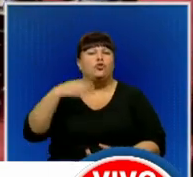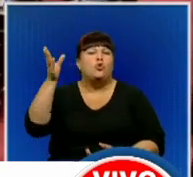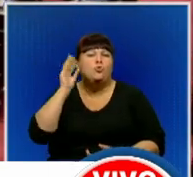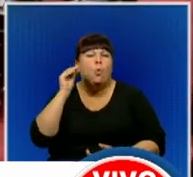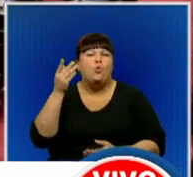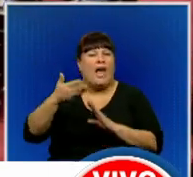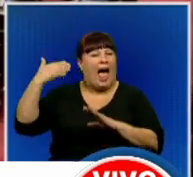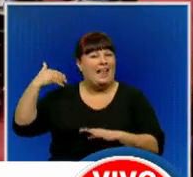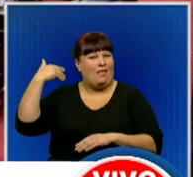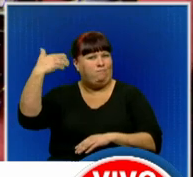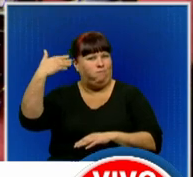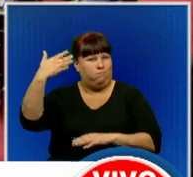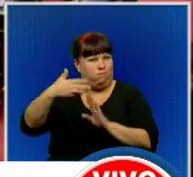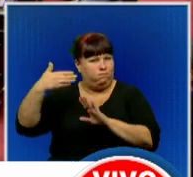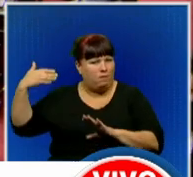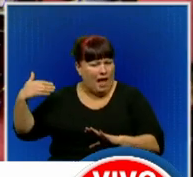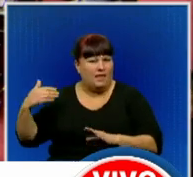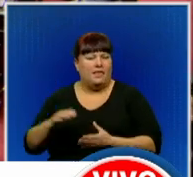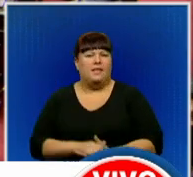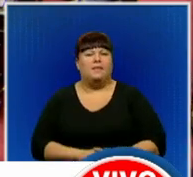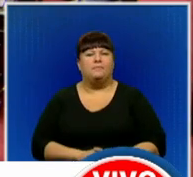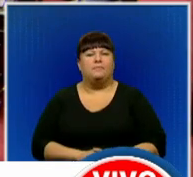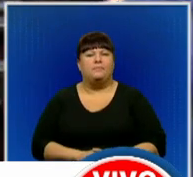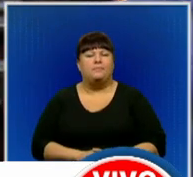quienes me precedieron en el uso de la palabra